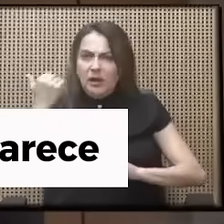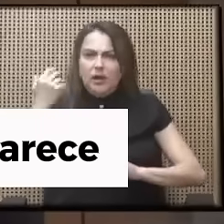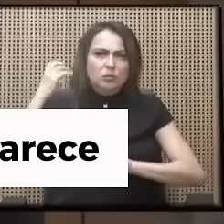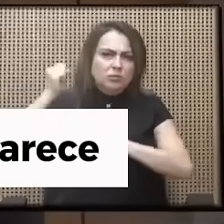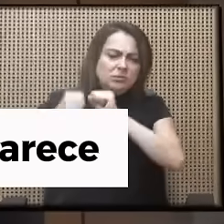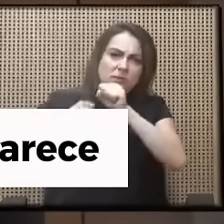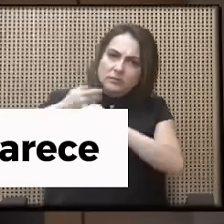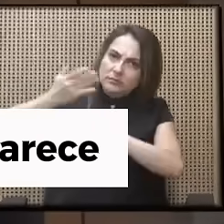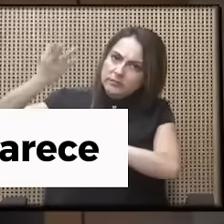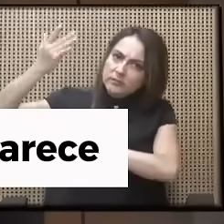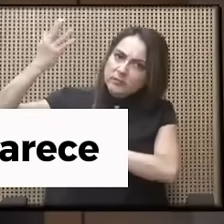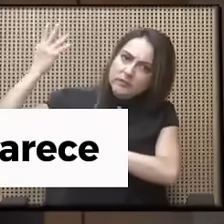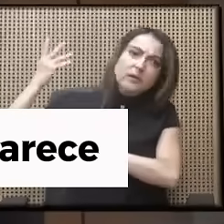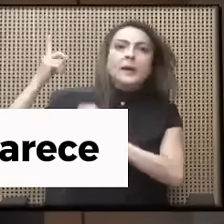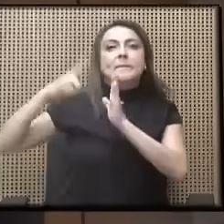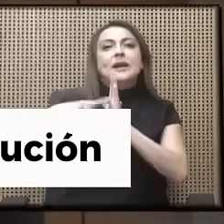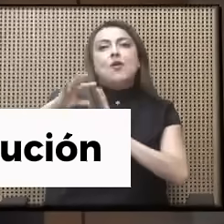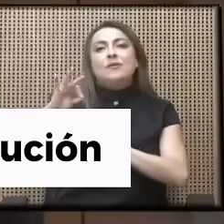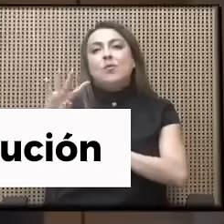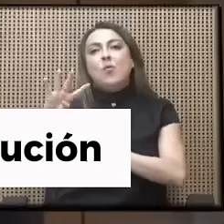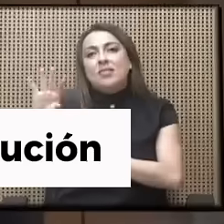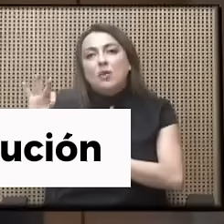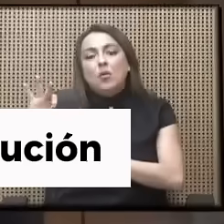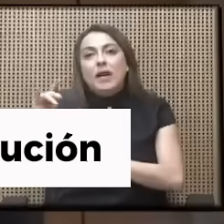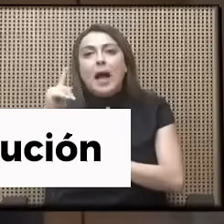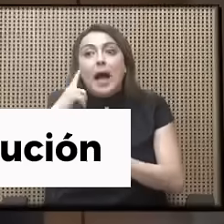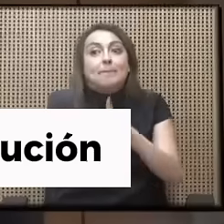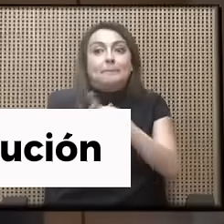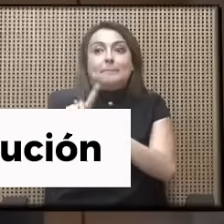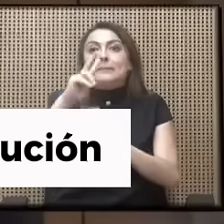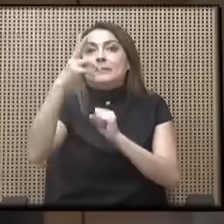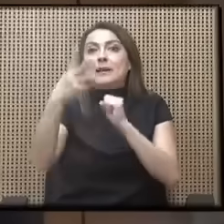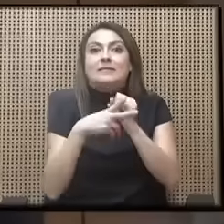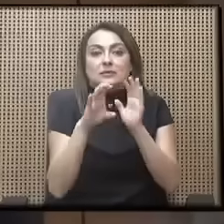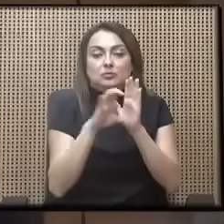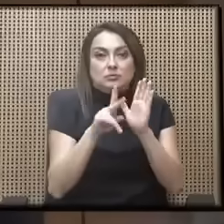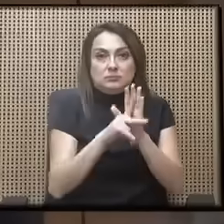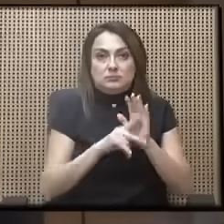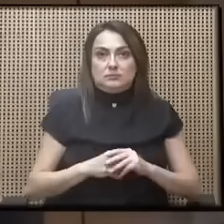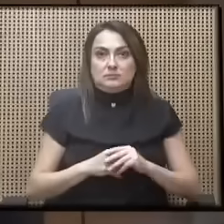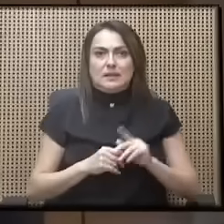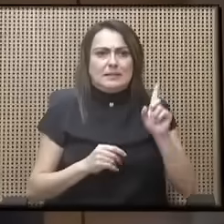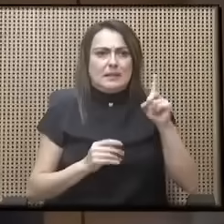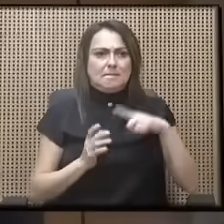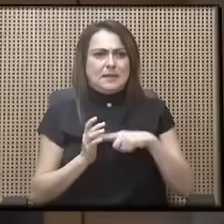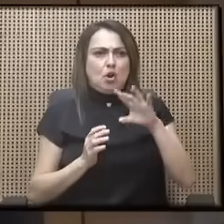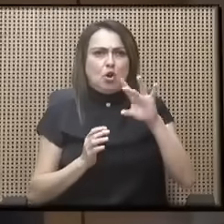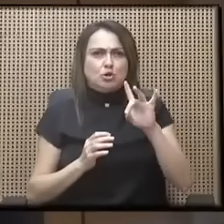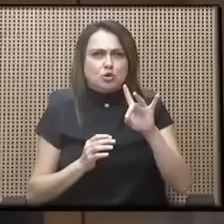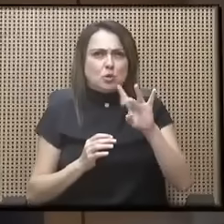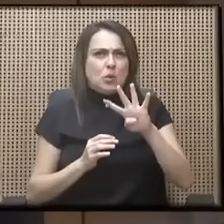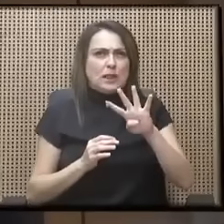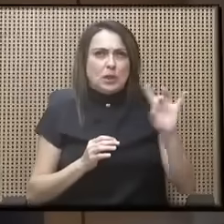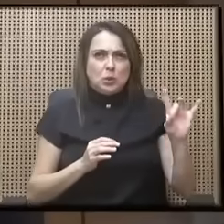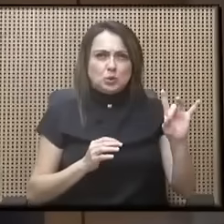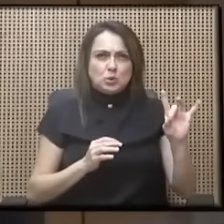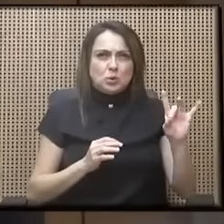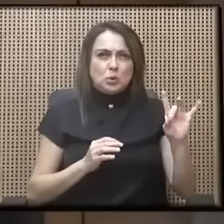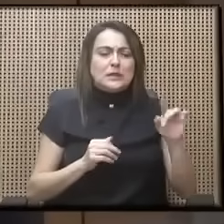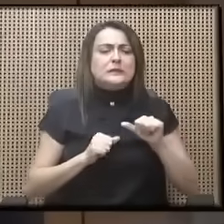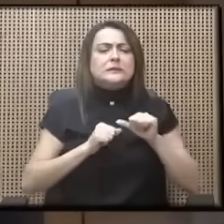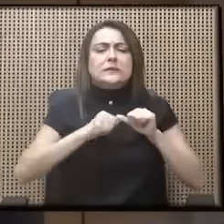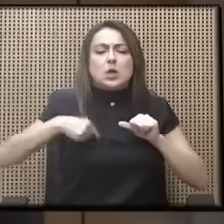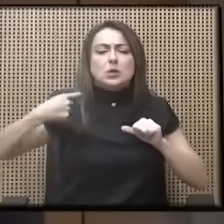décadas anteriores a las del 49, me parece que apareció por primera vez en la Constitución de 1848 y siguió